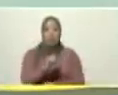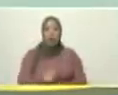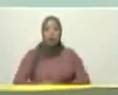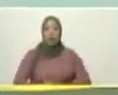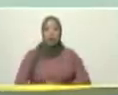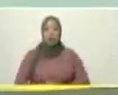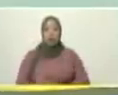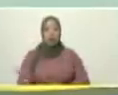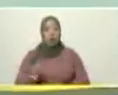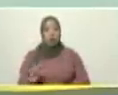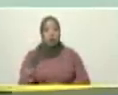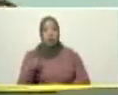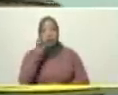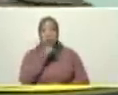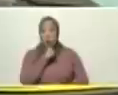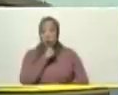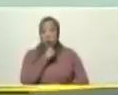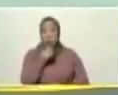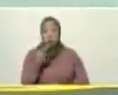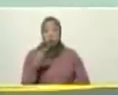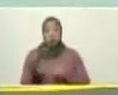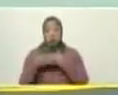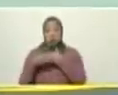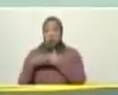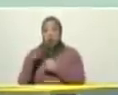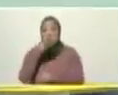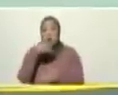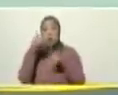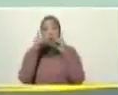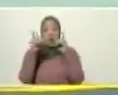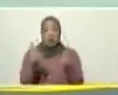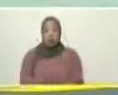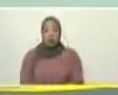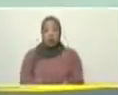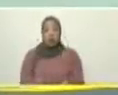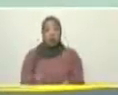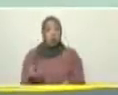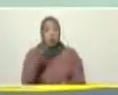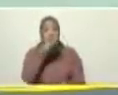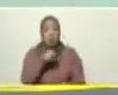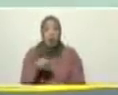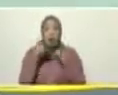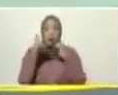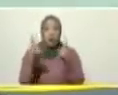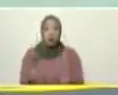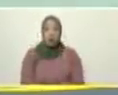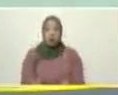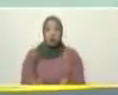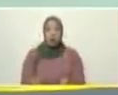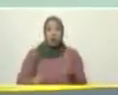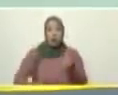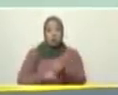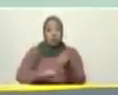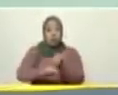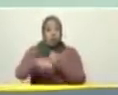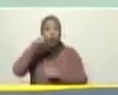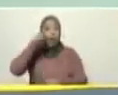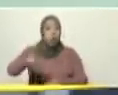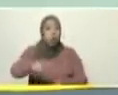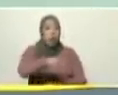no les cierres, igual que no tienes ningún tipo de derecho a exigir a los pueblos a que sigan tus modelos